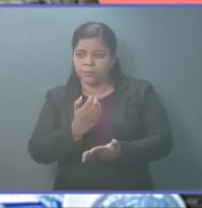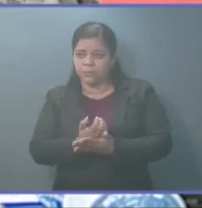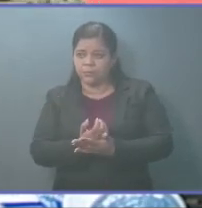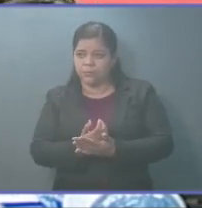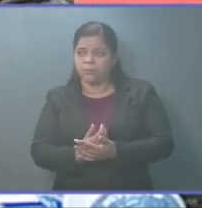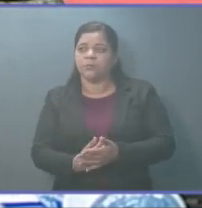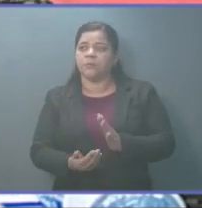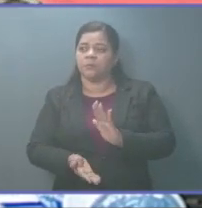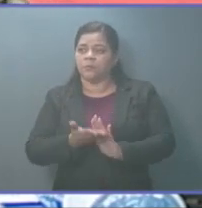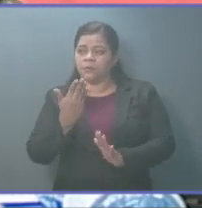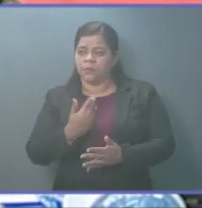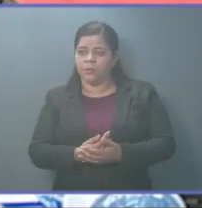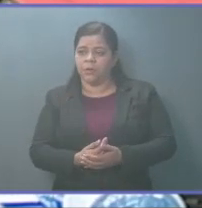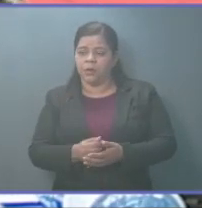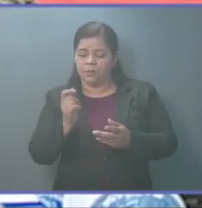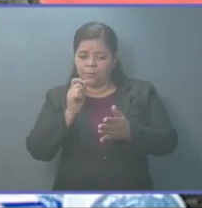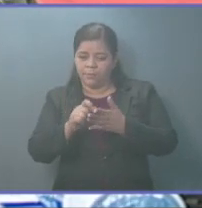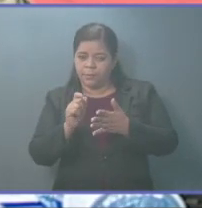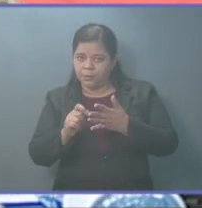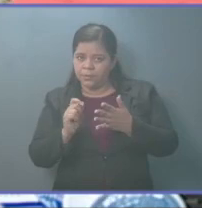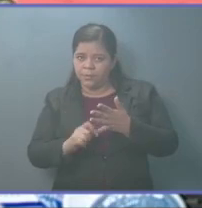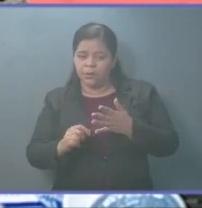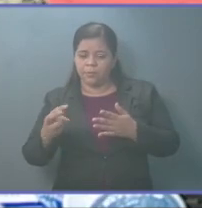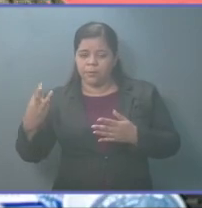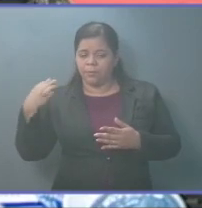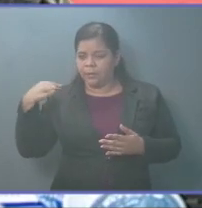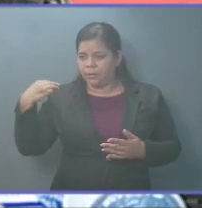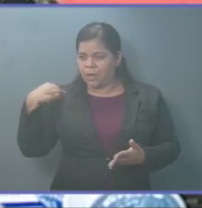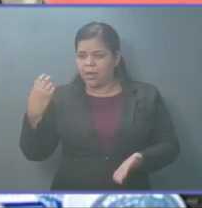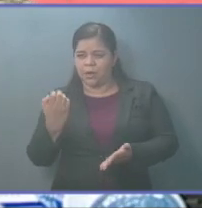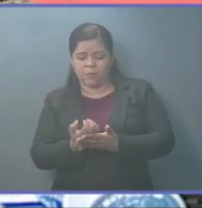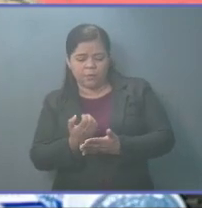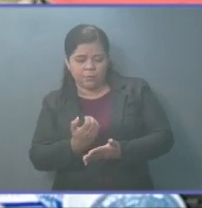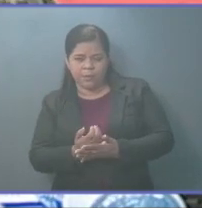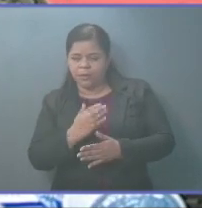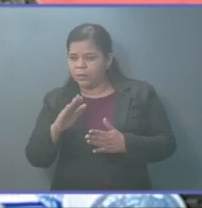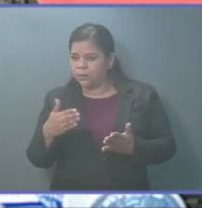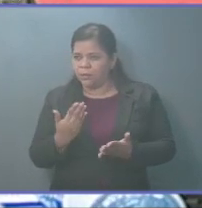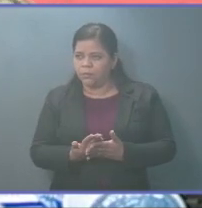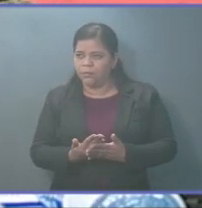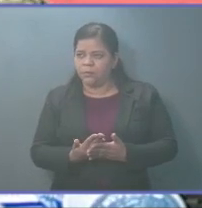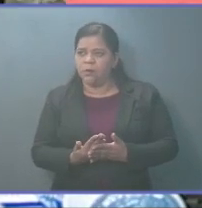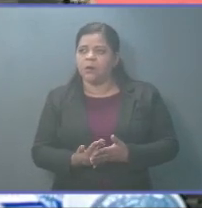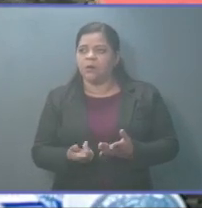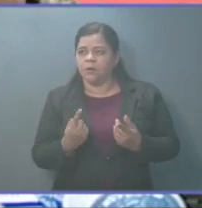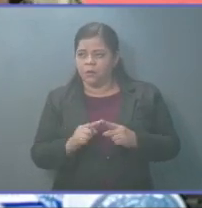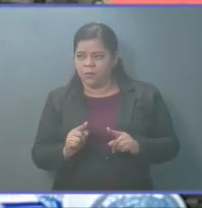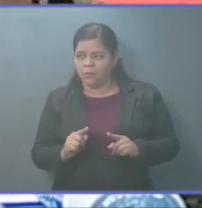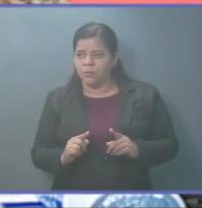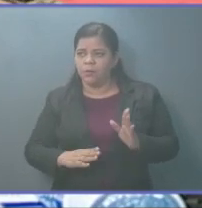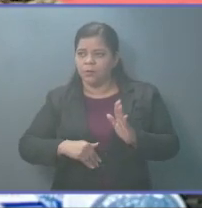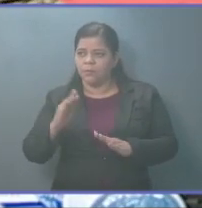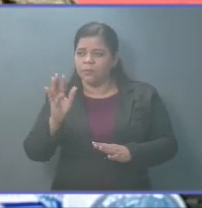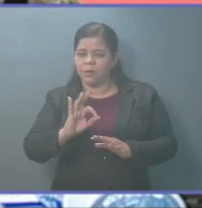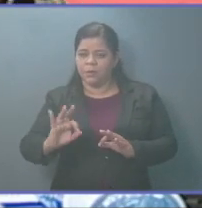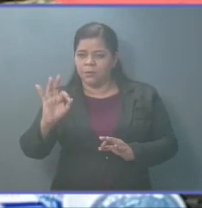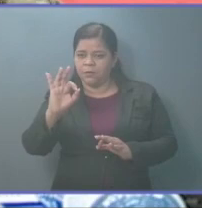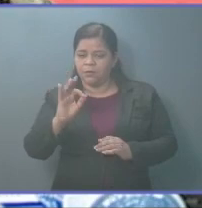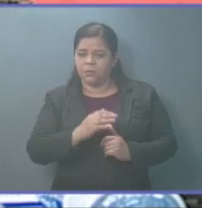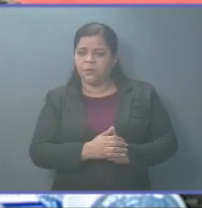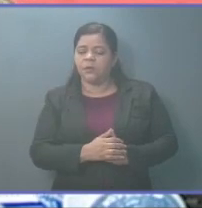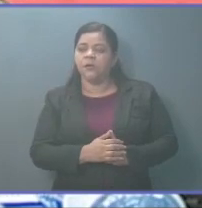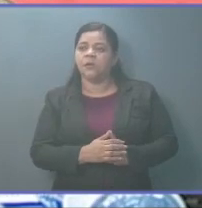aplicamos principios militares, el principio de economía, el principio de oportunidad, que nos hace más eficientes